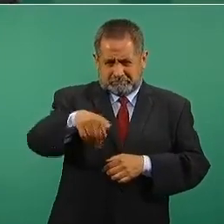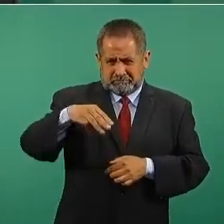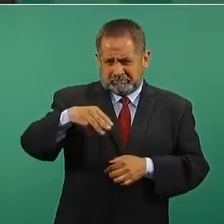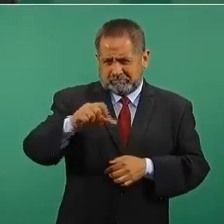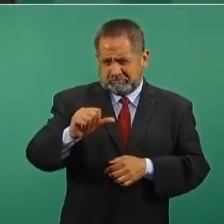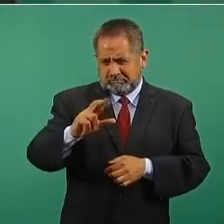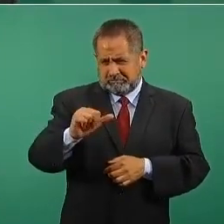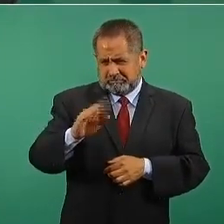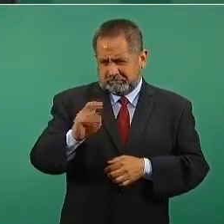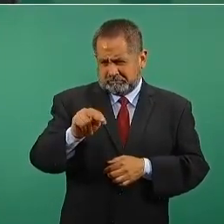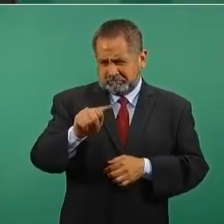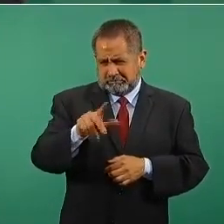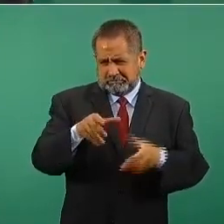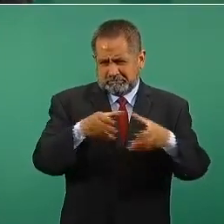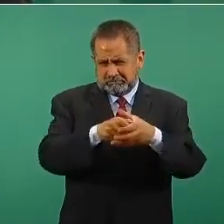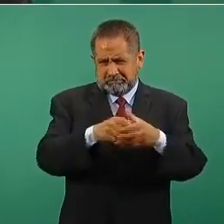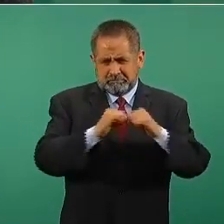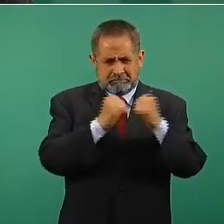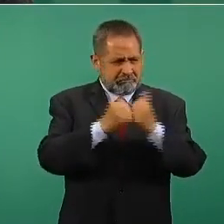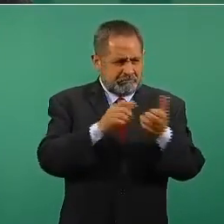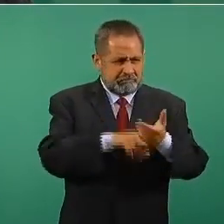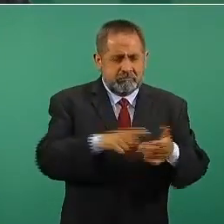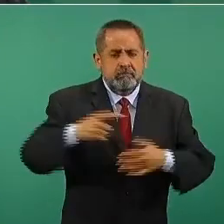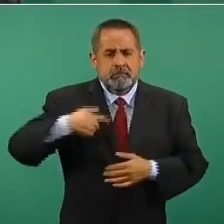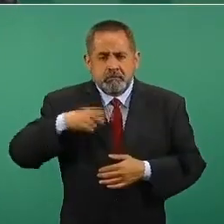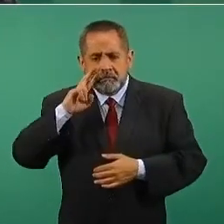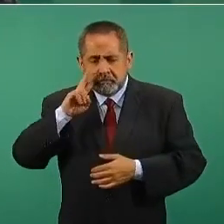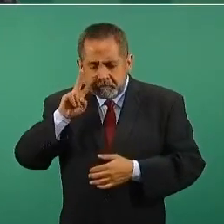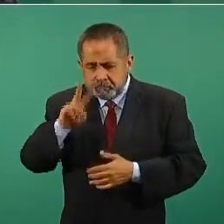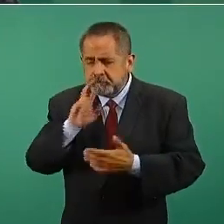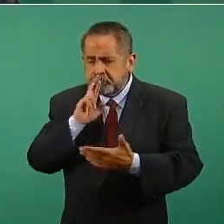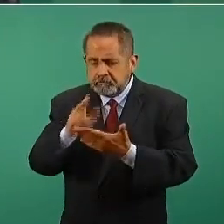mencionas. O sea, yo vi el reporte,